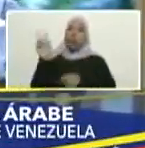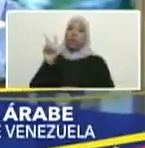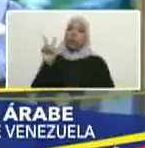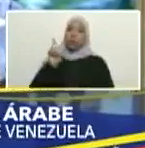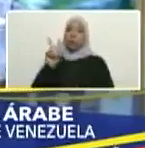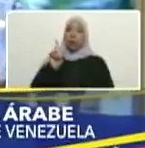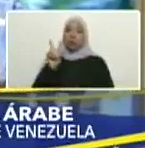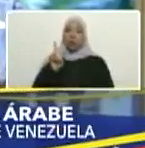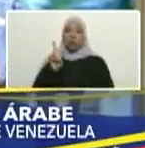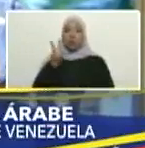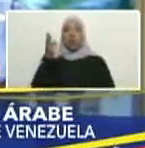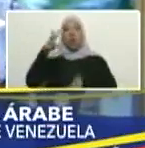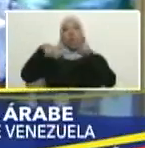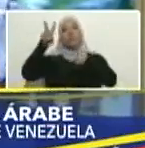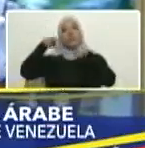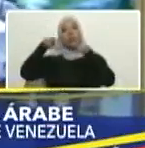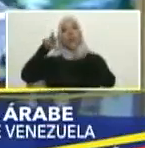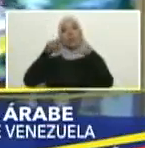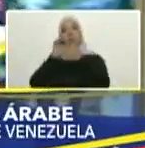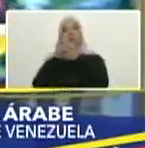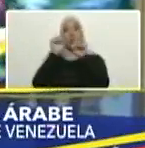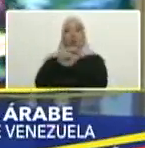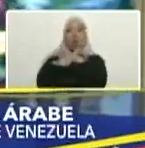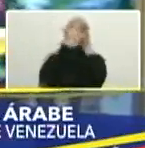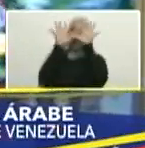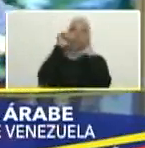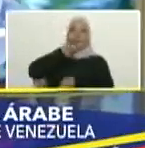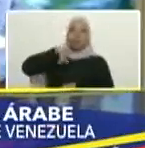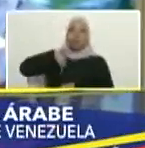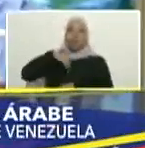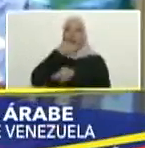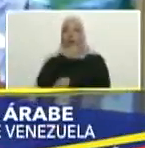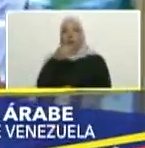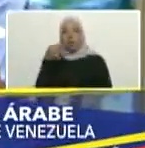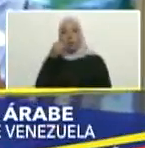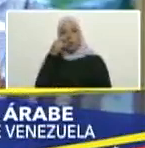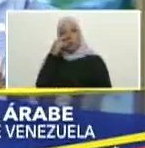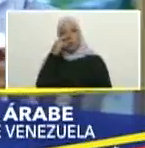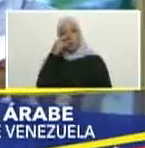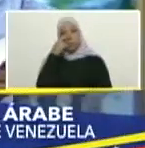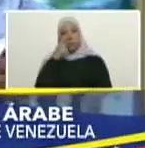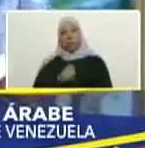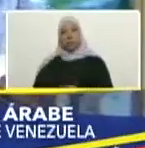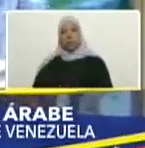Venezuela, expresados claramente por su excelencia, de